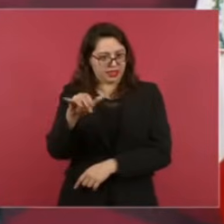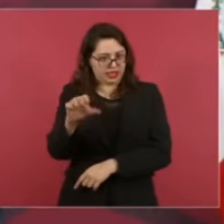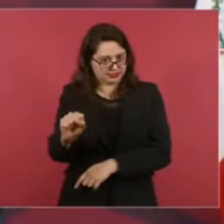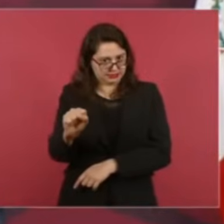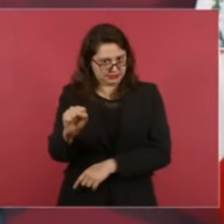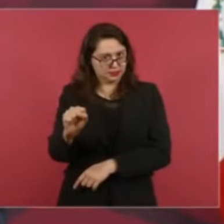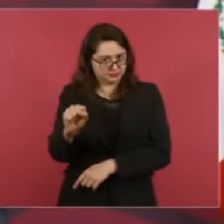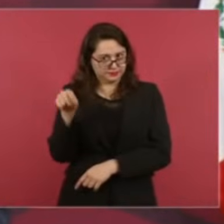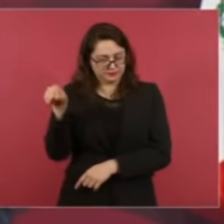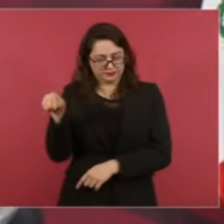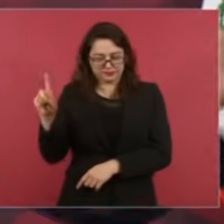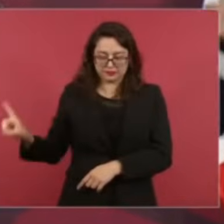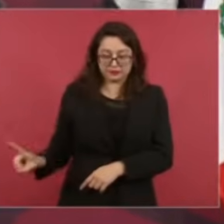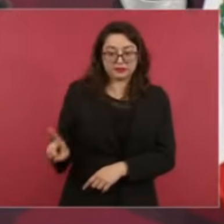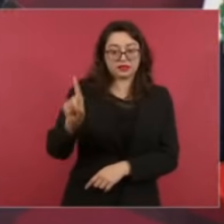Pero ya Diego